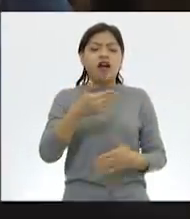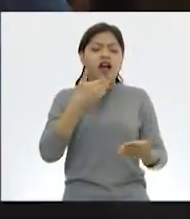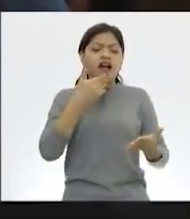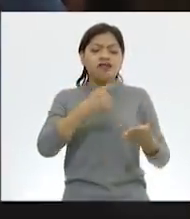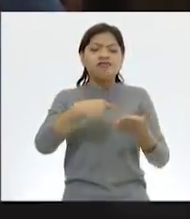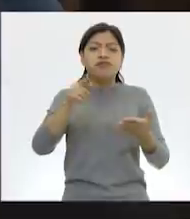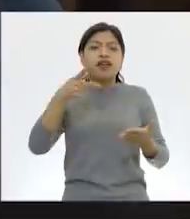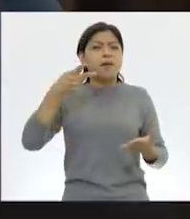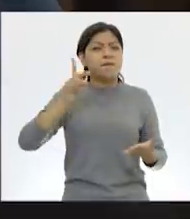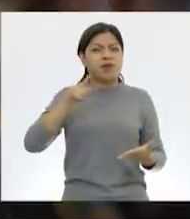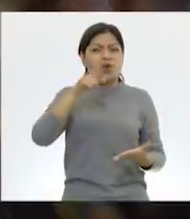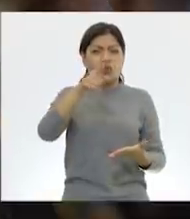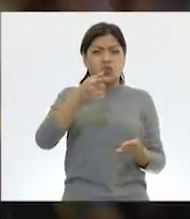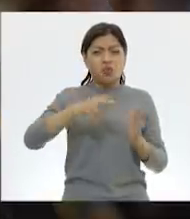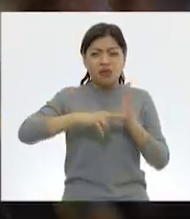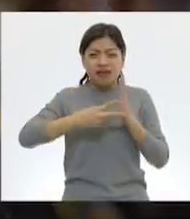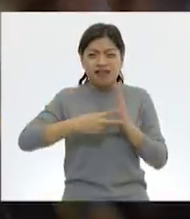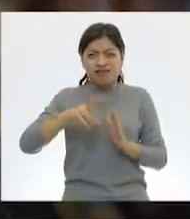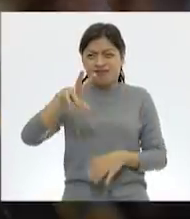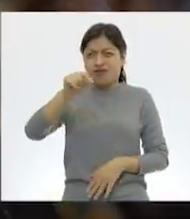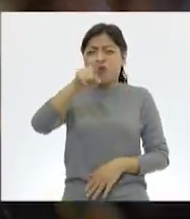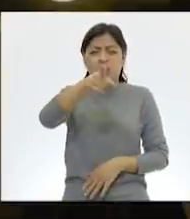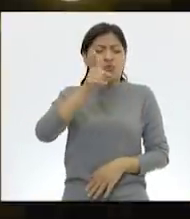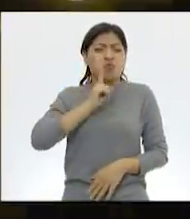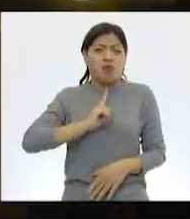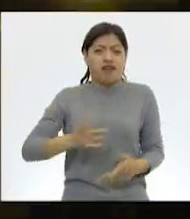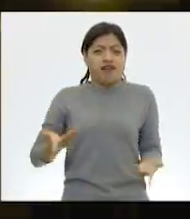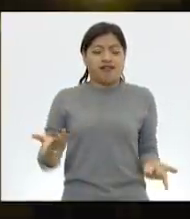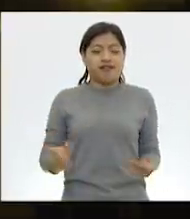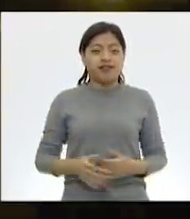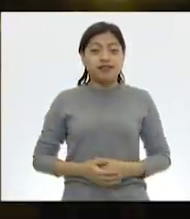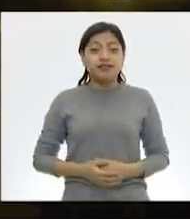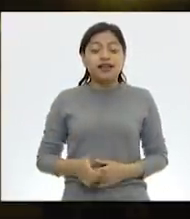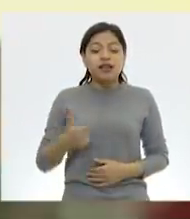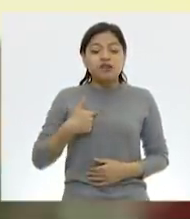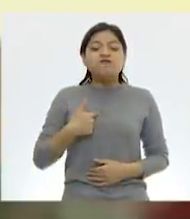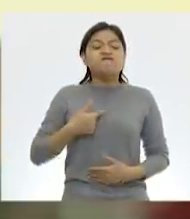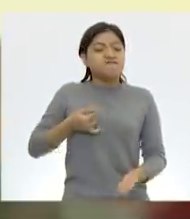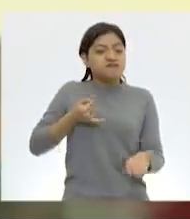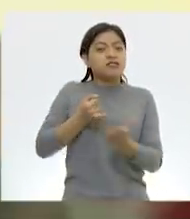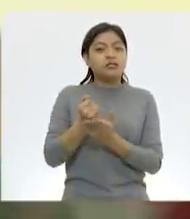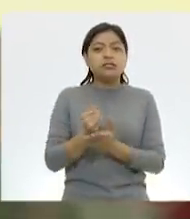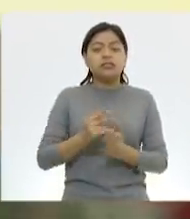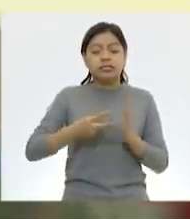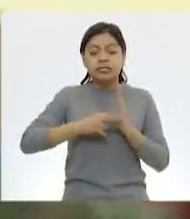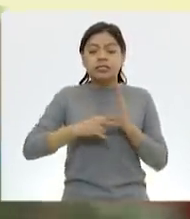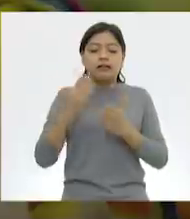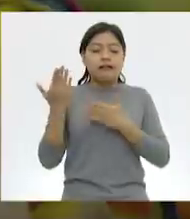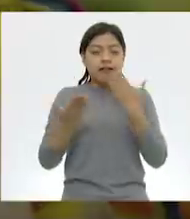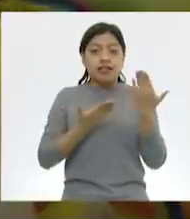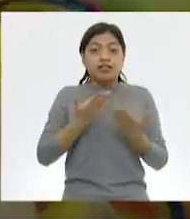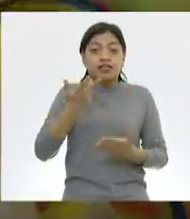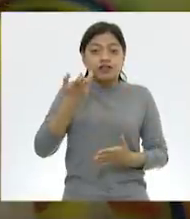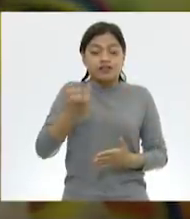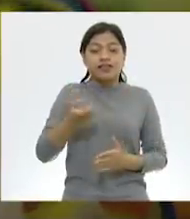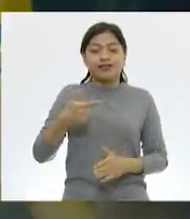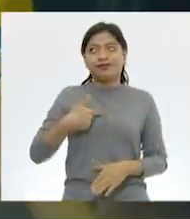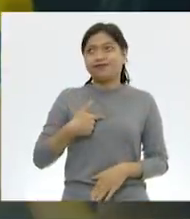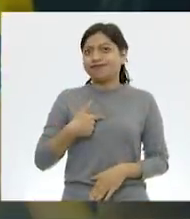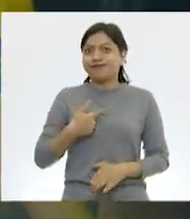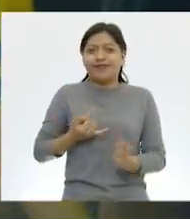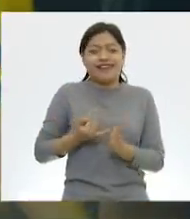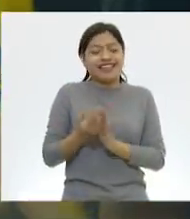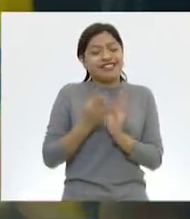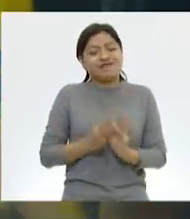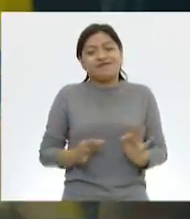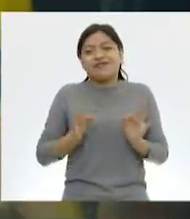pero no creo que seas ingeniero, tú eres mujer. Entonces decidí estudiar ingeniería. Pienso que ha sido una de las mejores